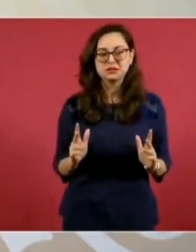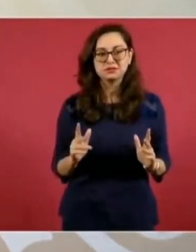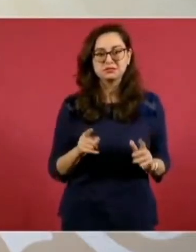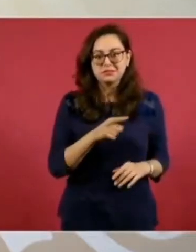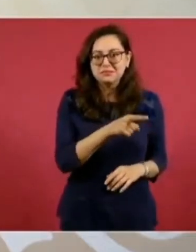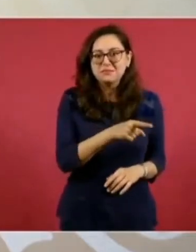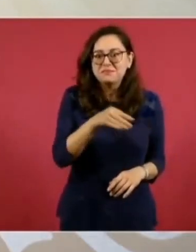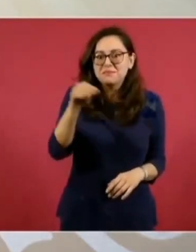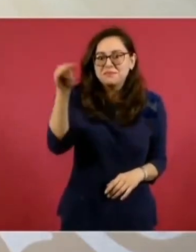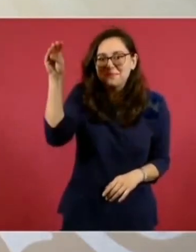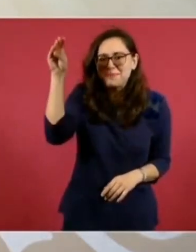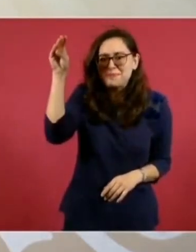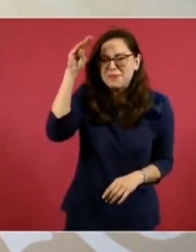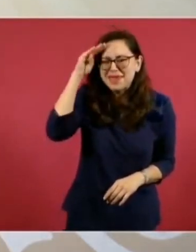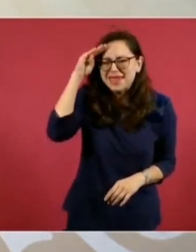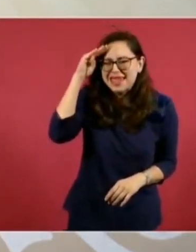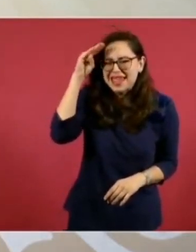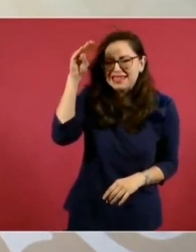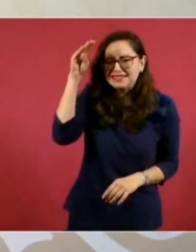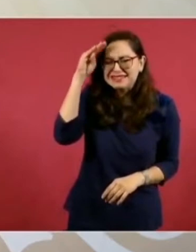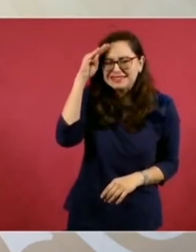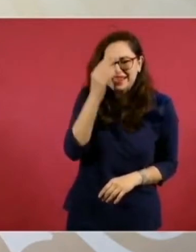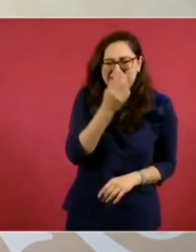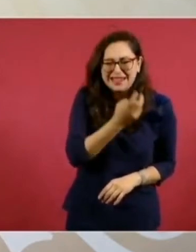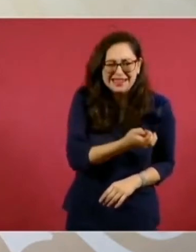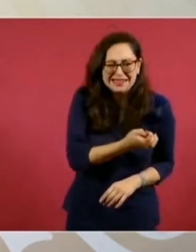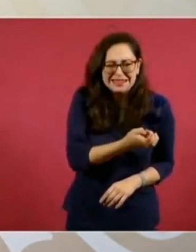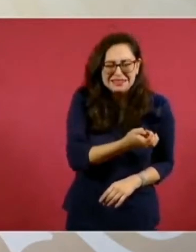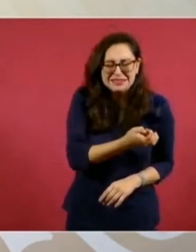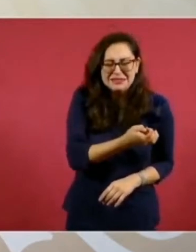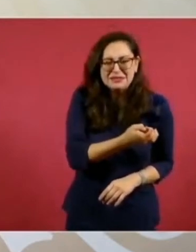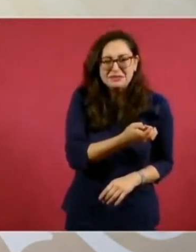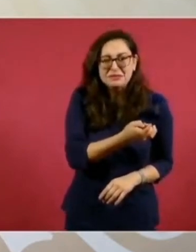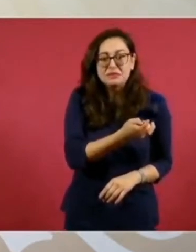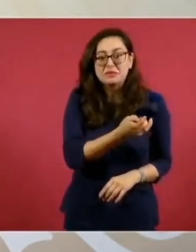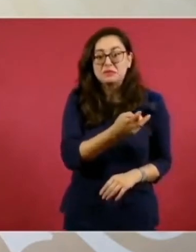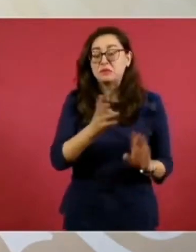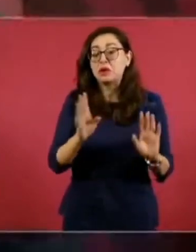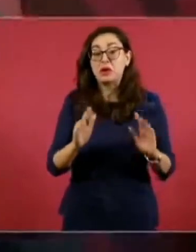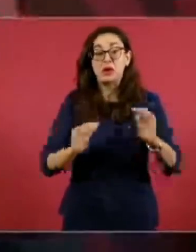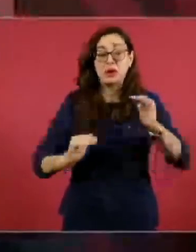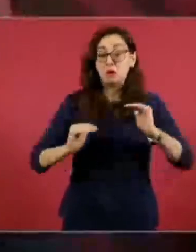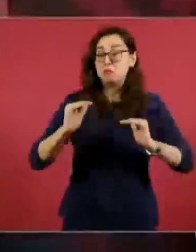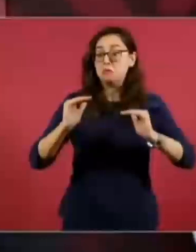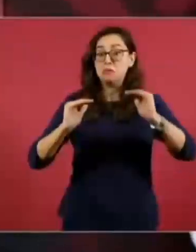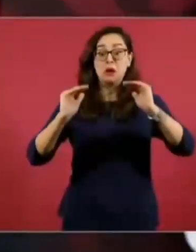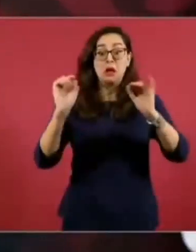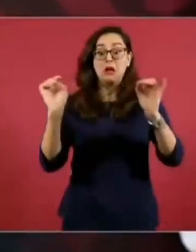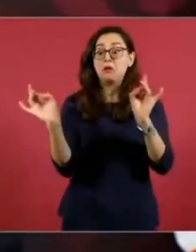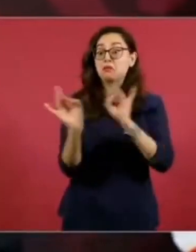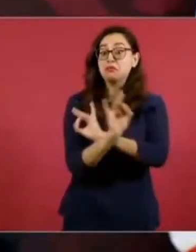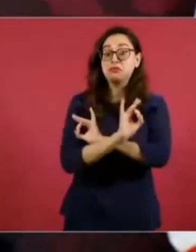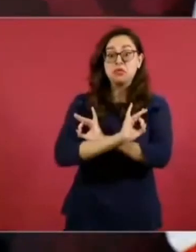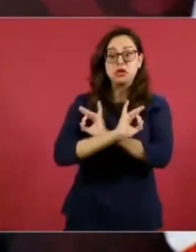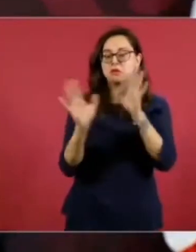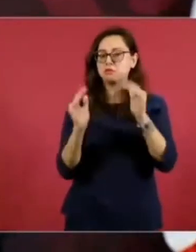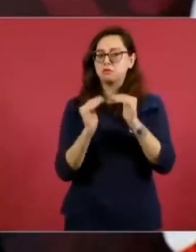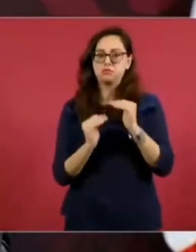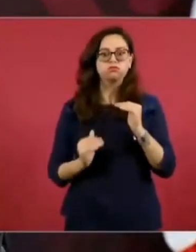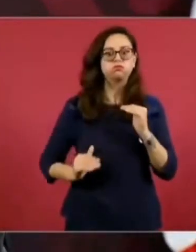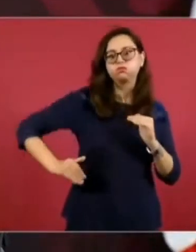la presidenta electa. Y de repente, ¿qué es esto?